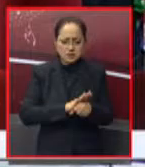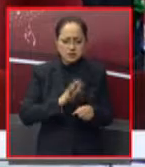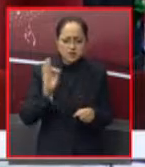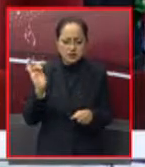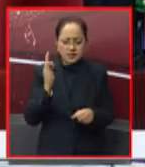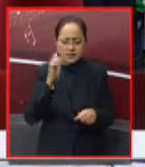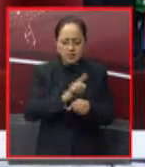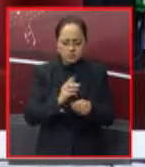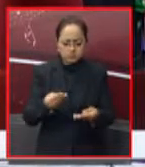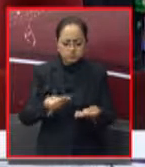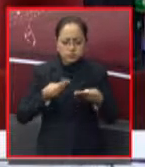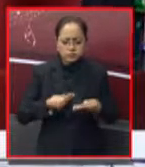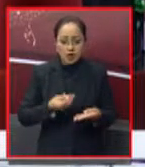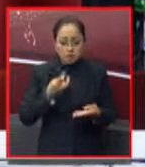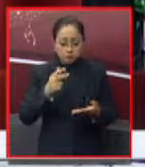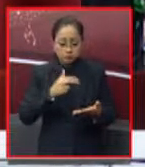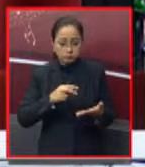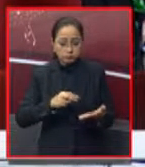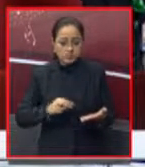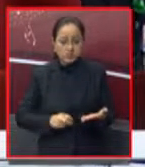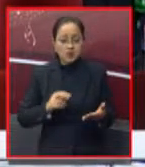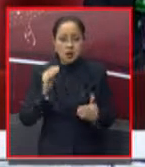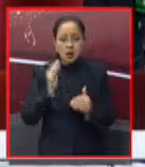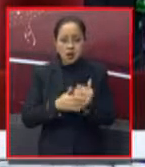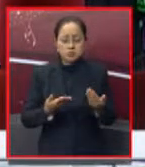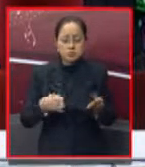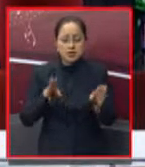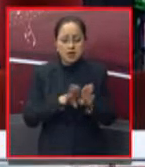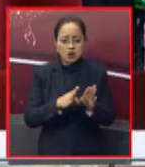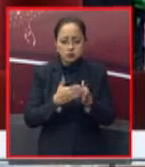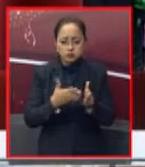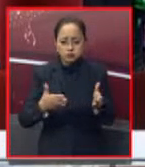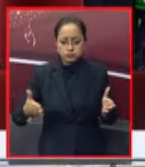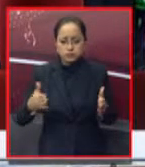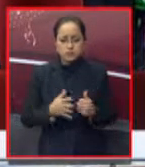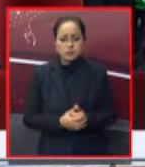Federal. Tras este recuento, se clausuraron los trabajos del periodo.